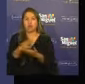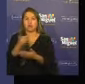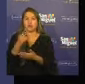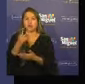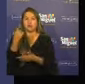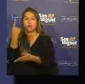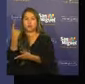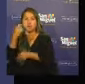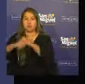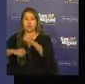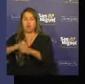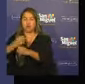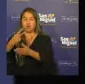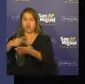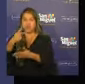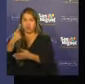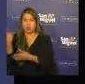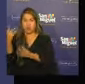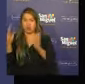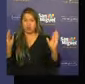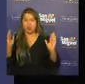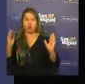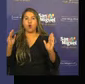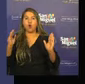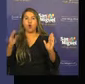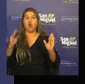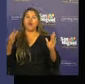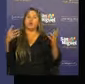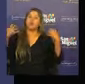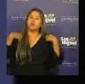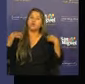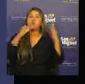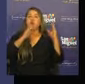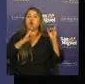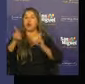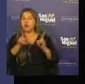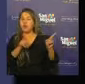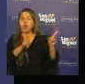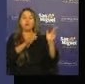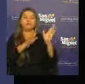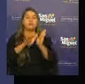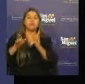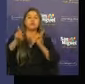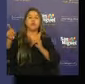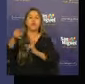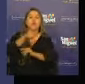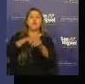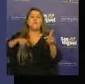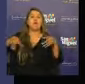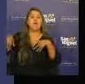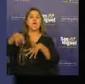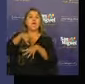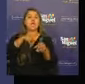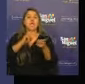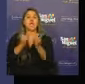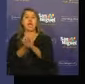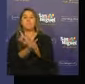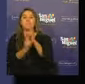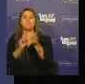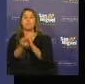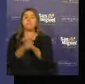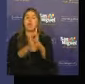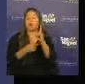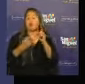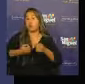del 2021, nos dedicamos a ordenar, a mover, y ahí lo podemos decir un poco